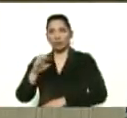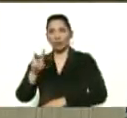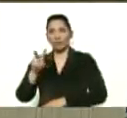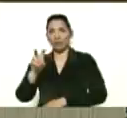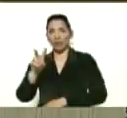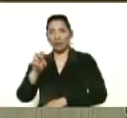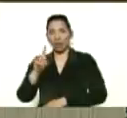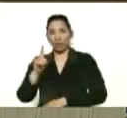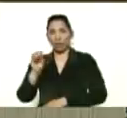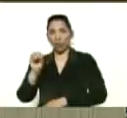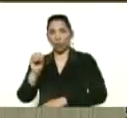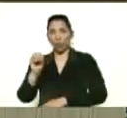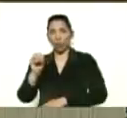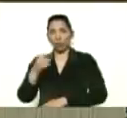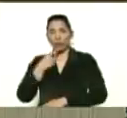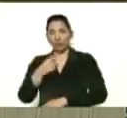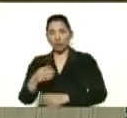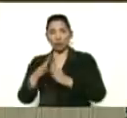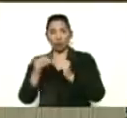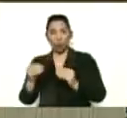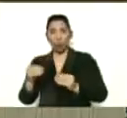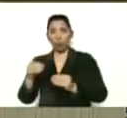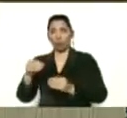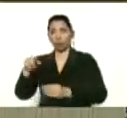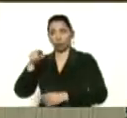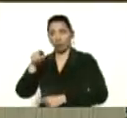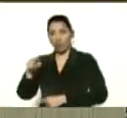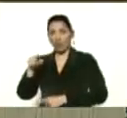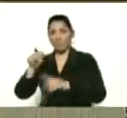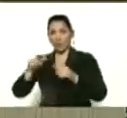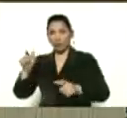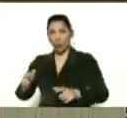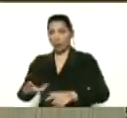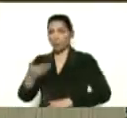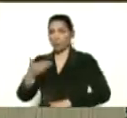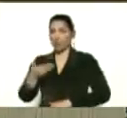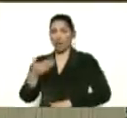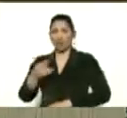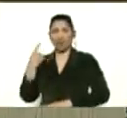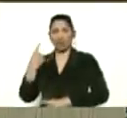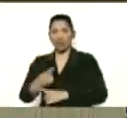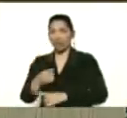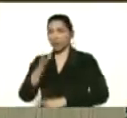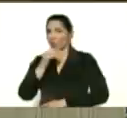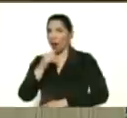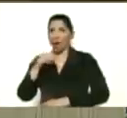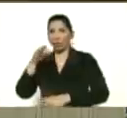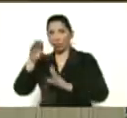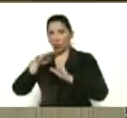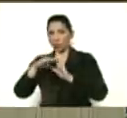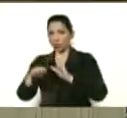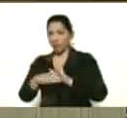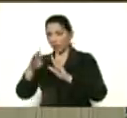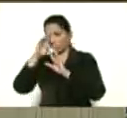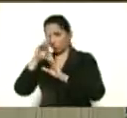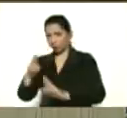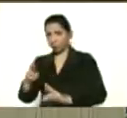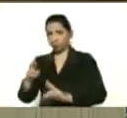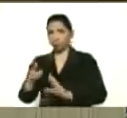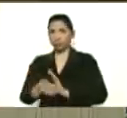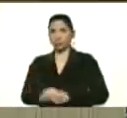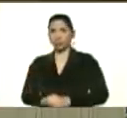decía, todos los focos importantes que hemos tenido en Venezuela tienen que ver con incumplimiento de la norma. El foco de la Academia de